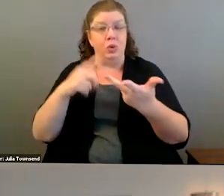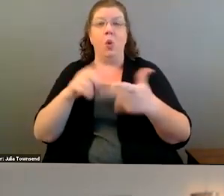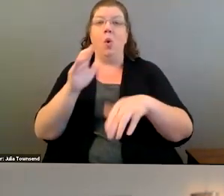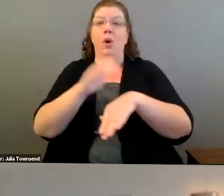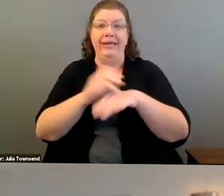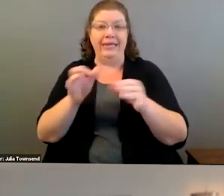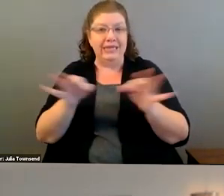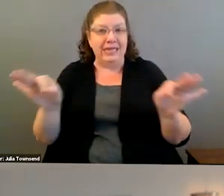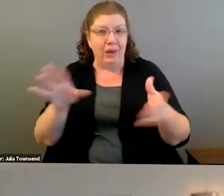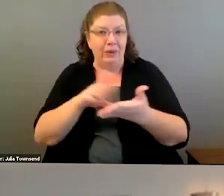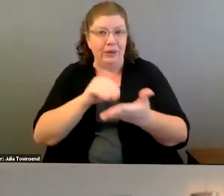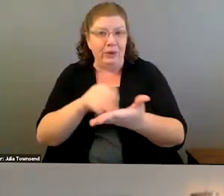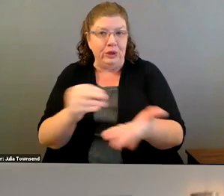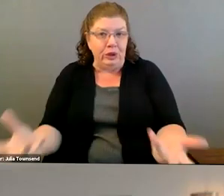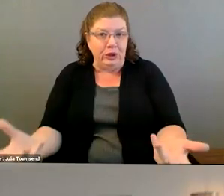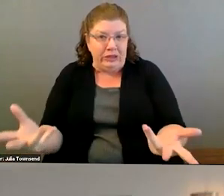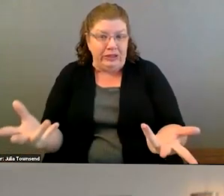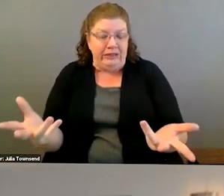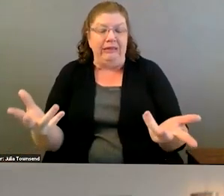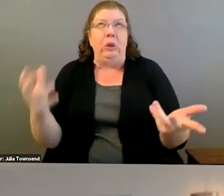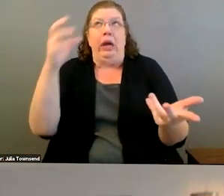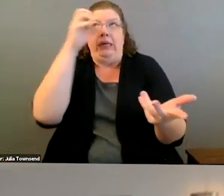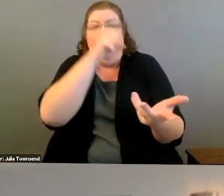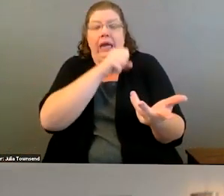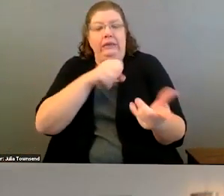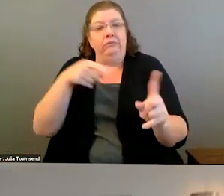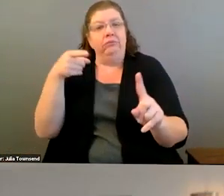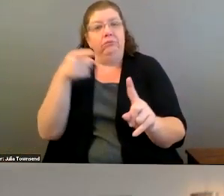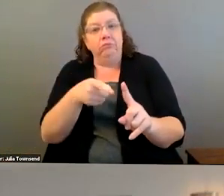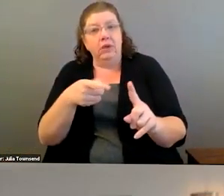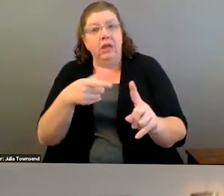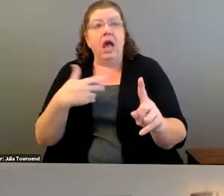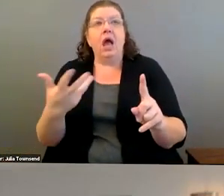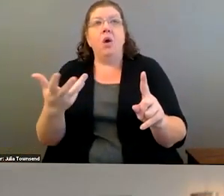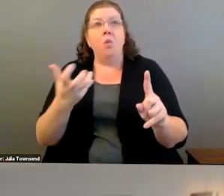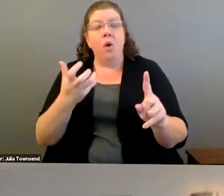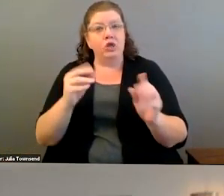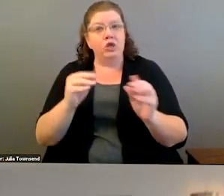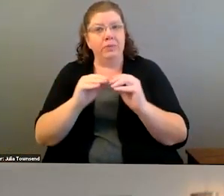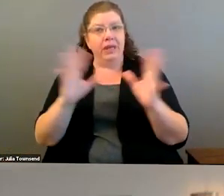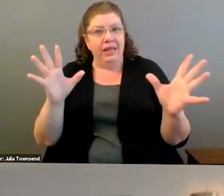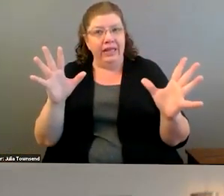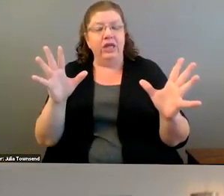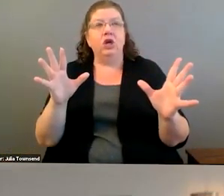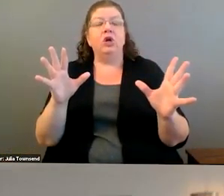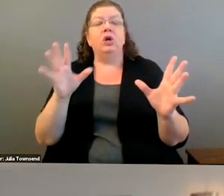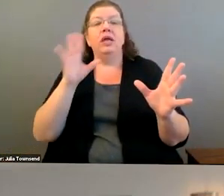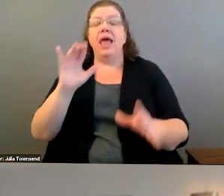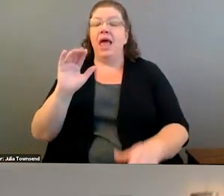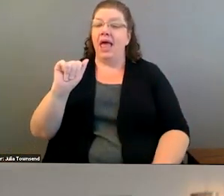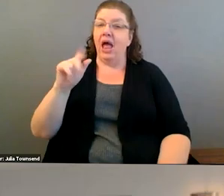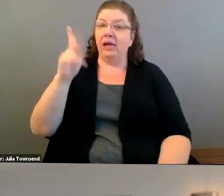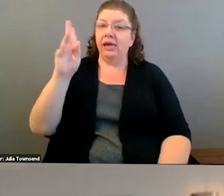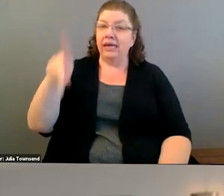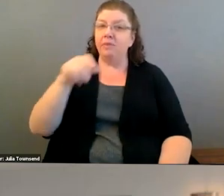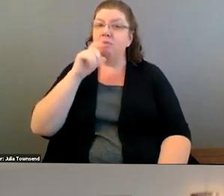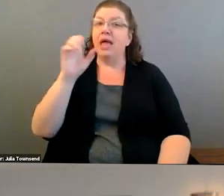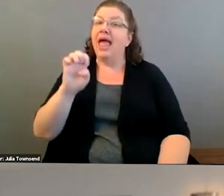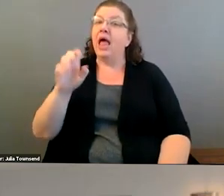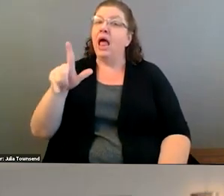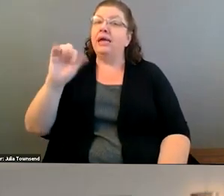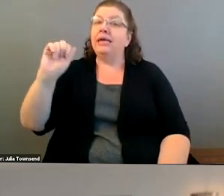aprendices de inglés o los estudiantes en hogares de crianza así que lo que quiero es que 7 claro es que el club debe